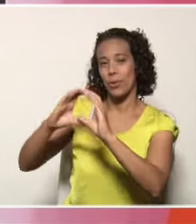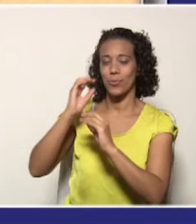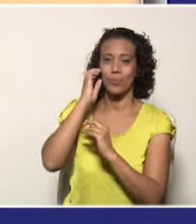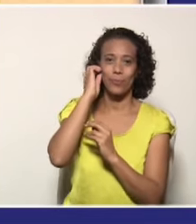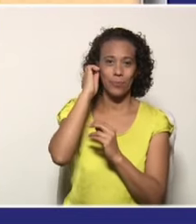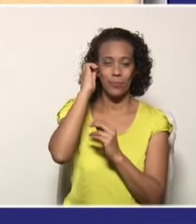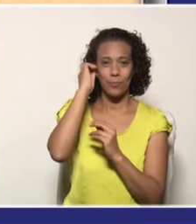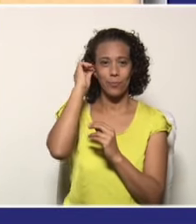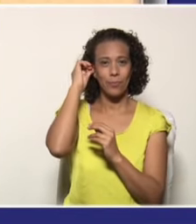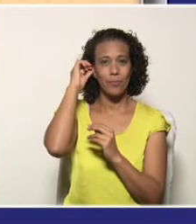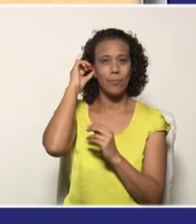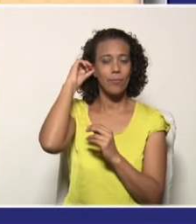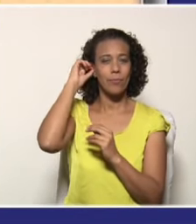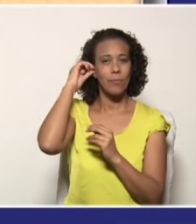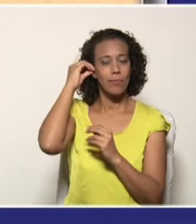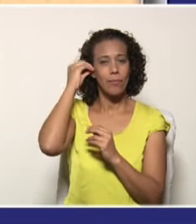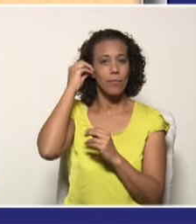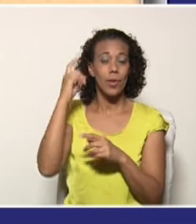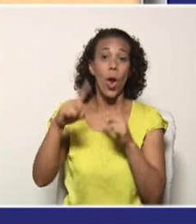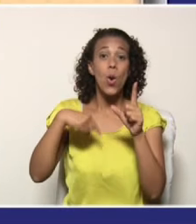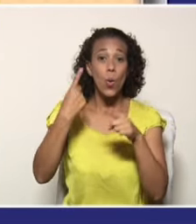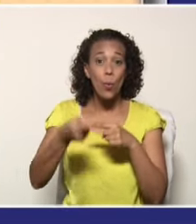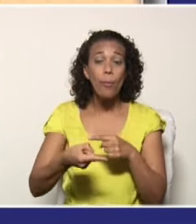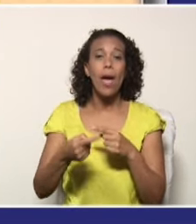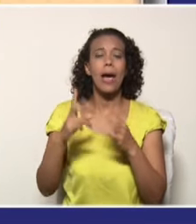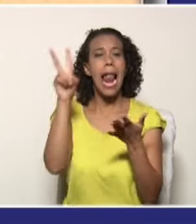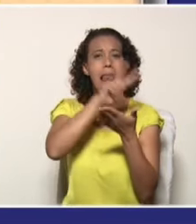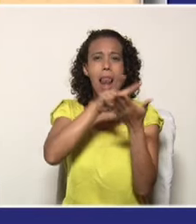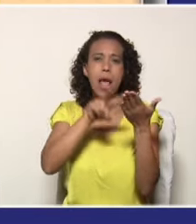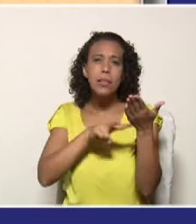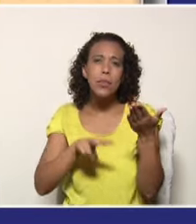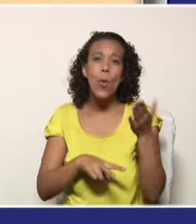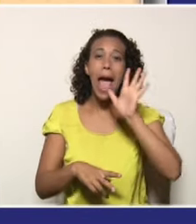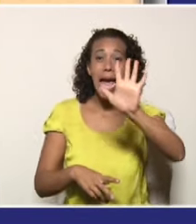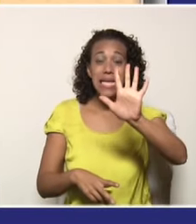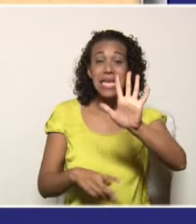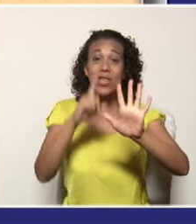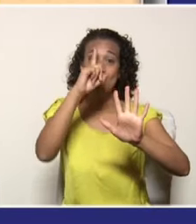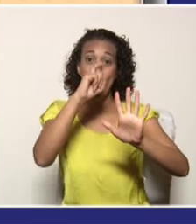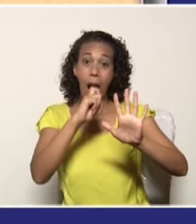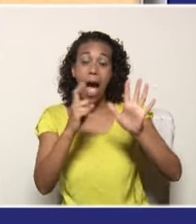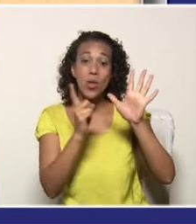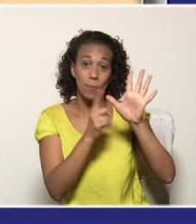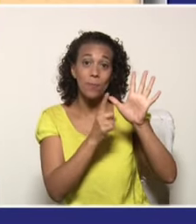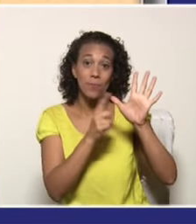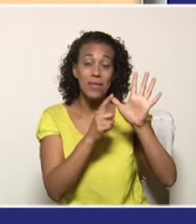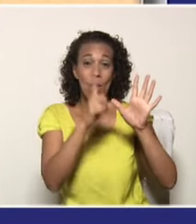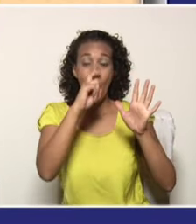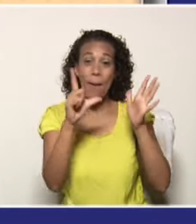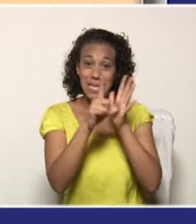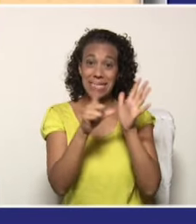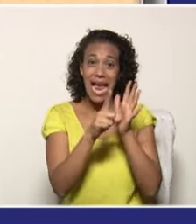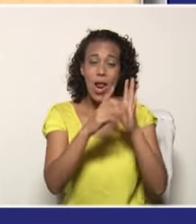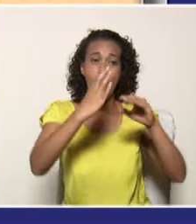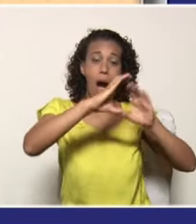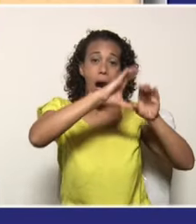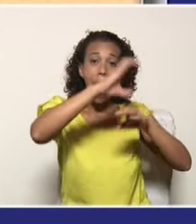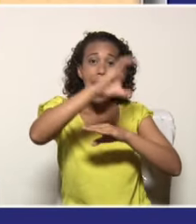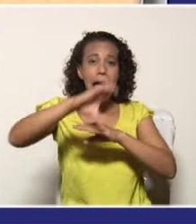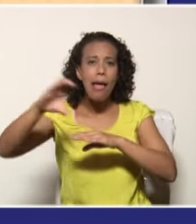¿Ok? Luego tenemos la lectura para quinto año. Vas a leer Canaima, de